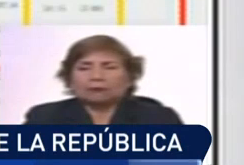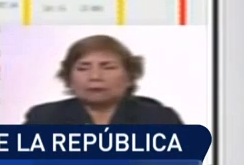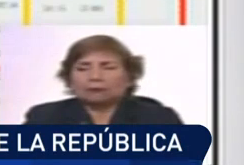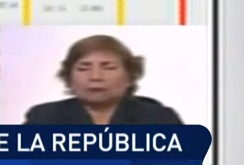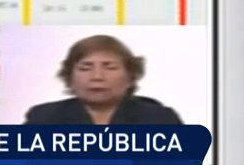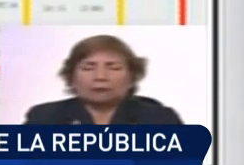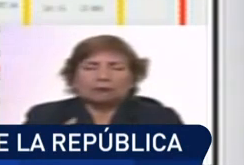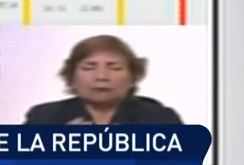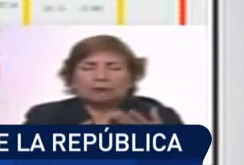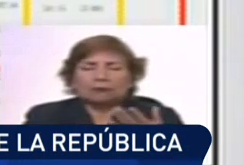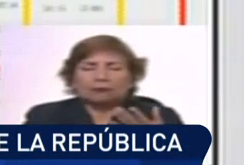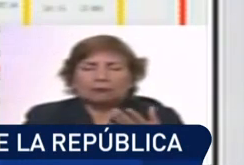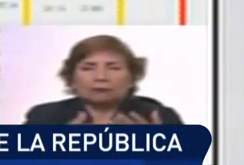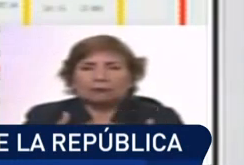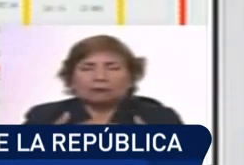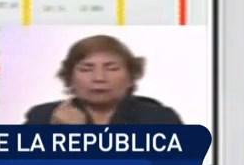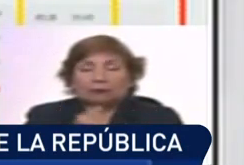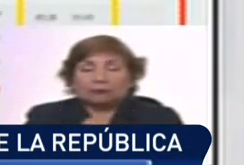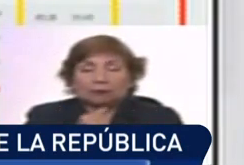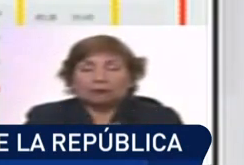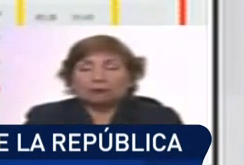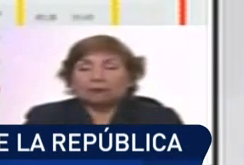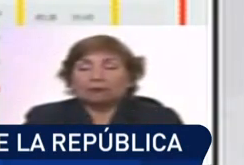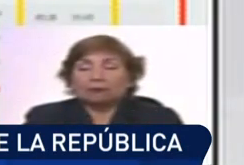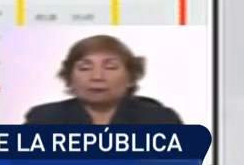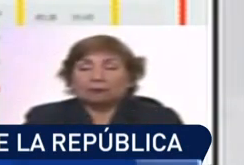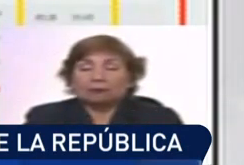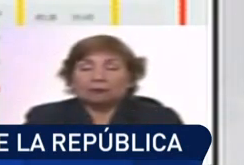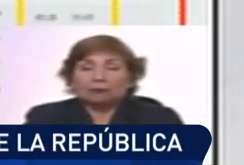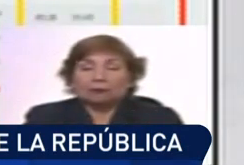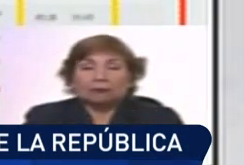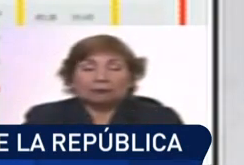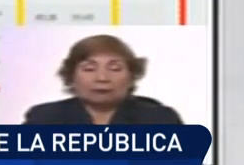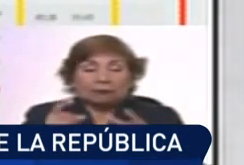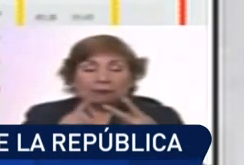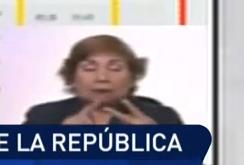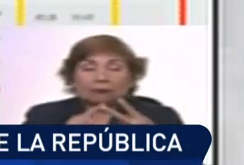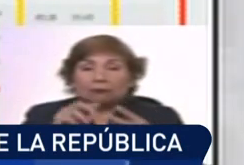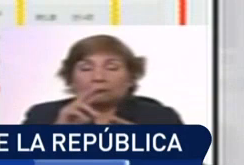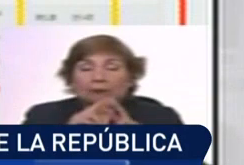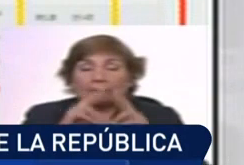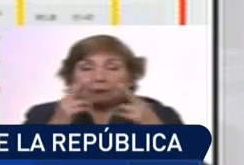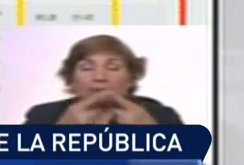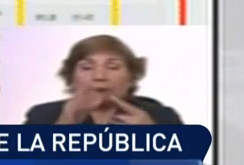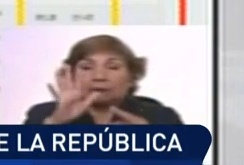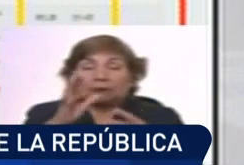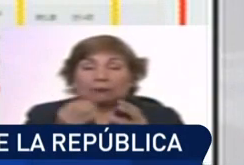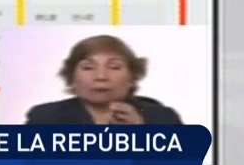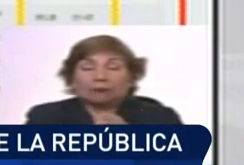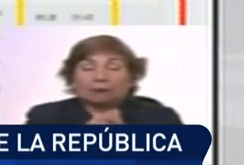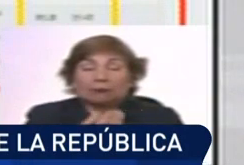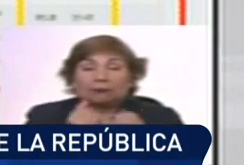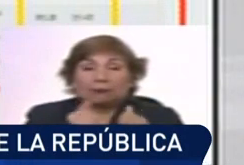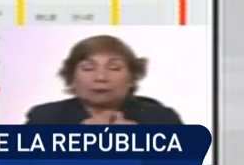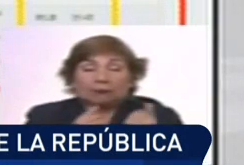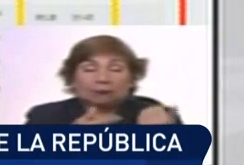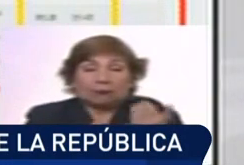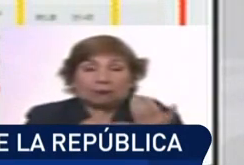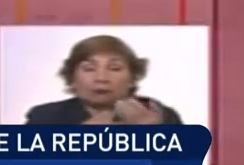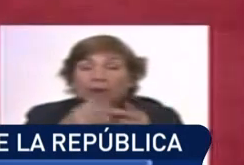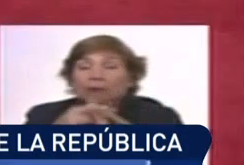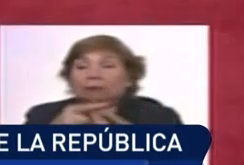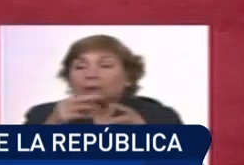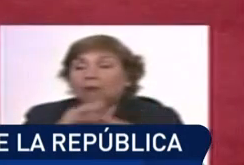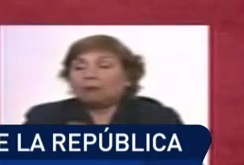otros técnicos que trabajaban en el sector, ¿no? En la segunda reunión del 5 de septiembre ingresé con los técnicos especialistas